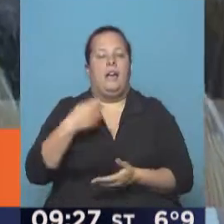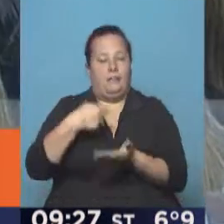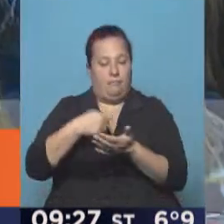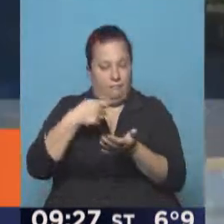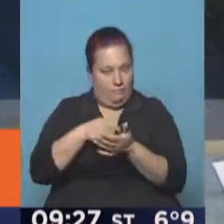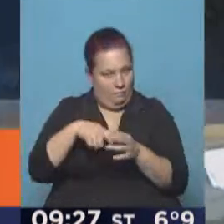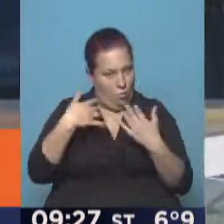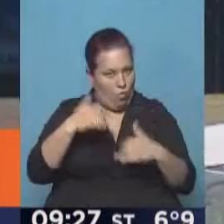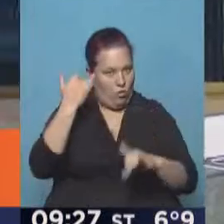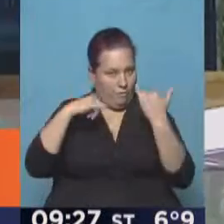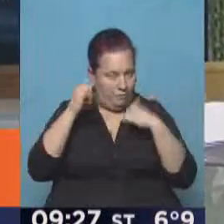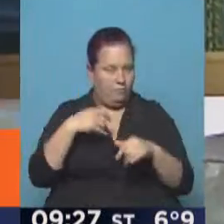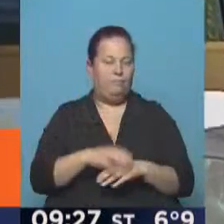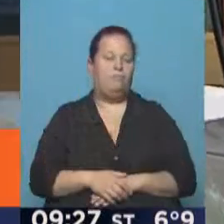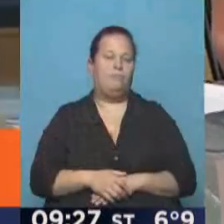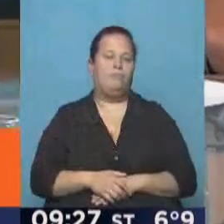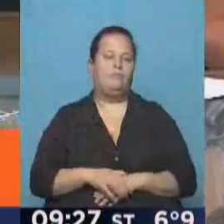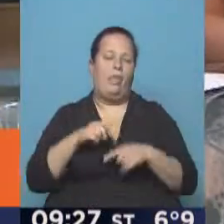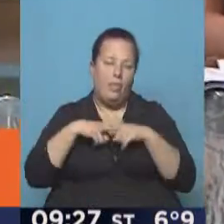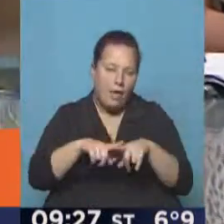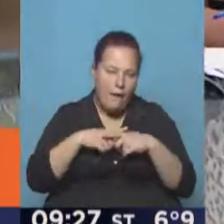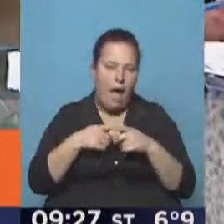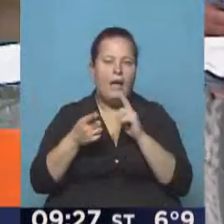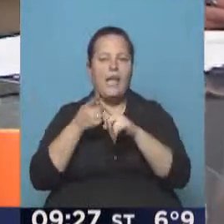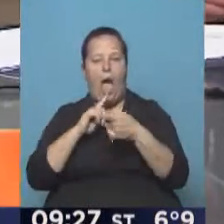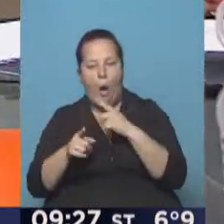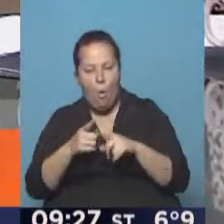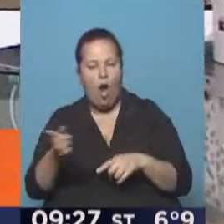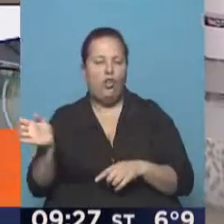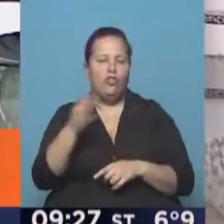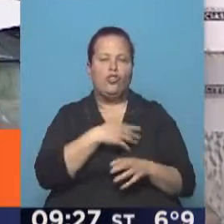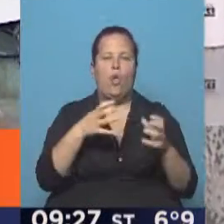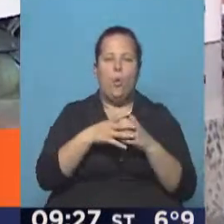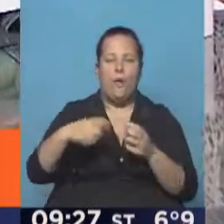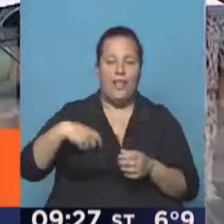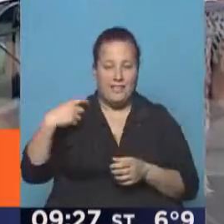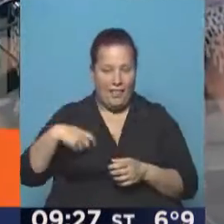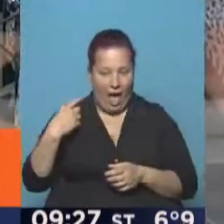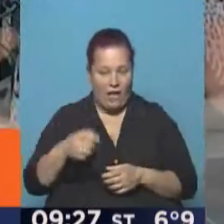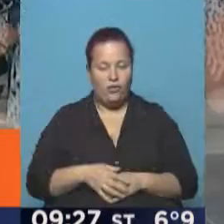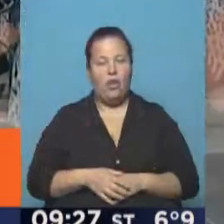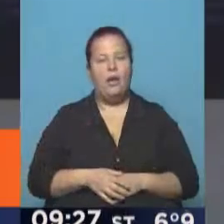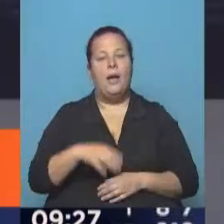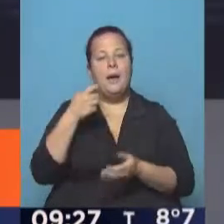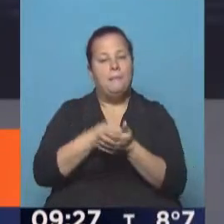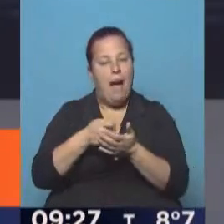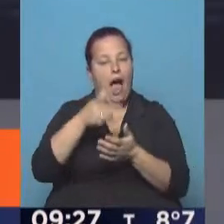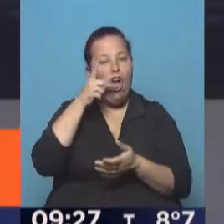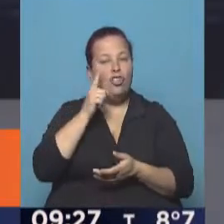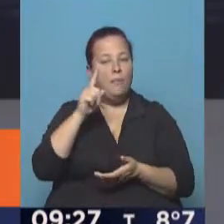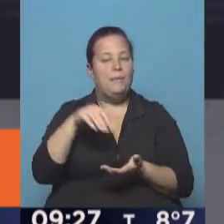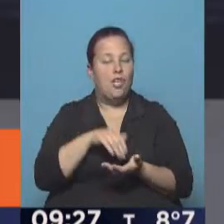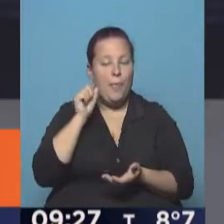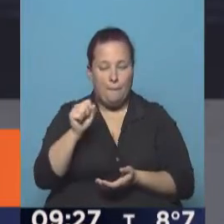invertido en esto con la discusión y el consenso de todo el sector gremial, que se inviertan 8.000 millones